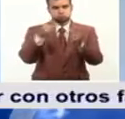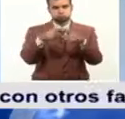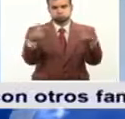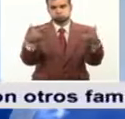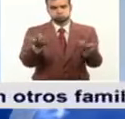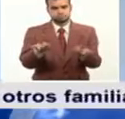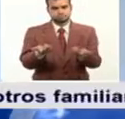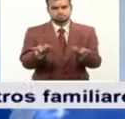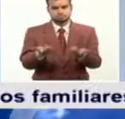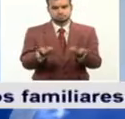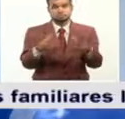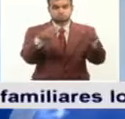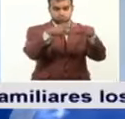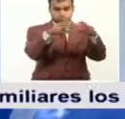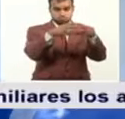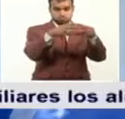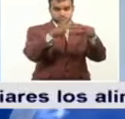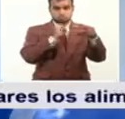De estos,